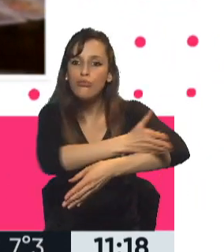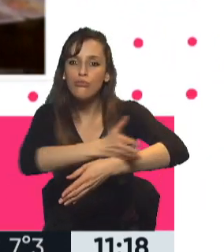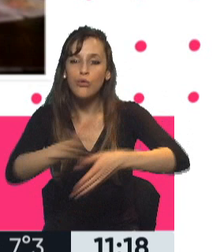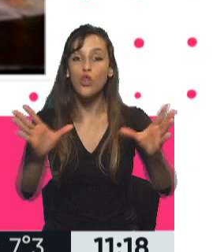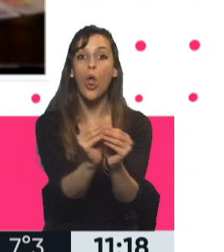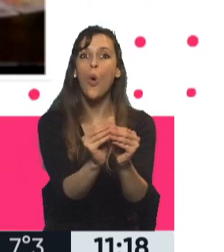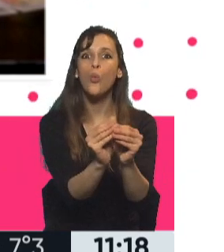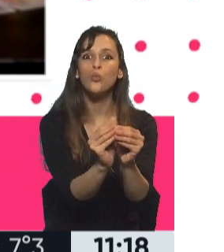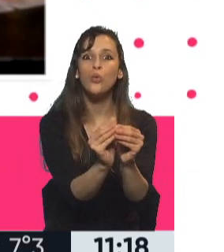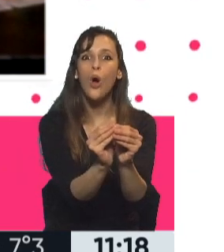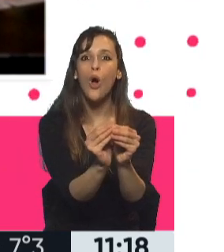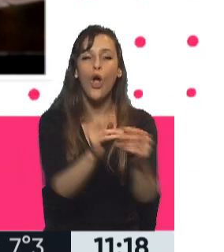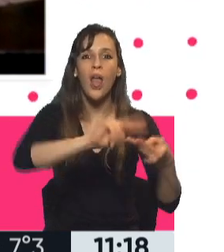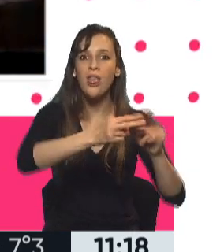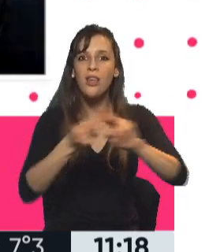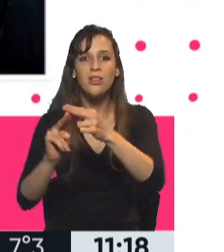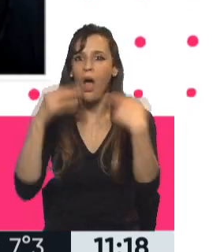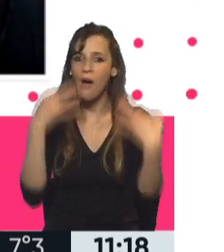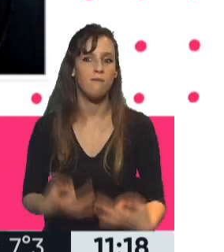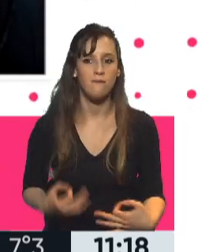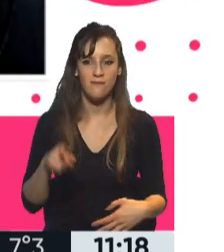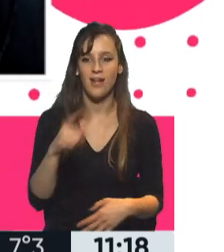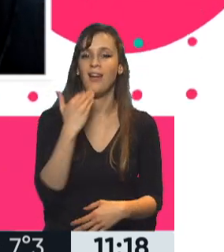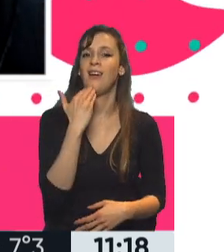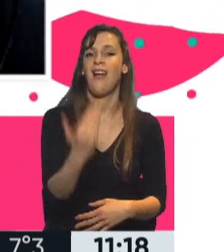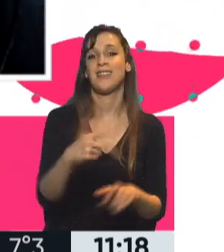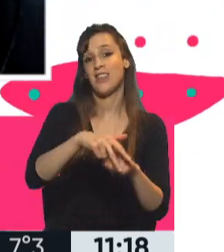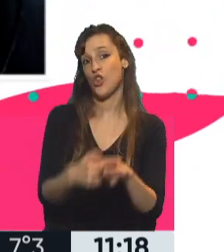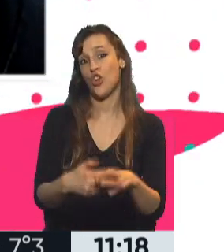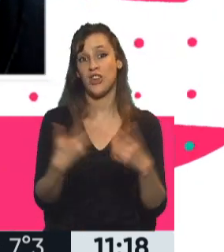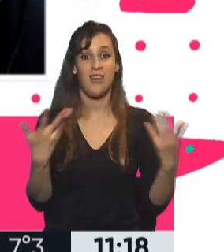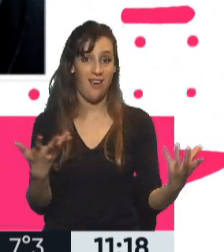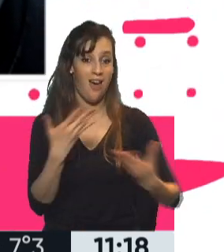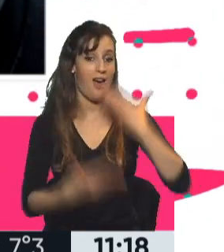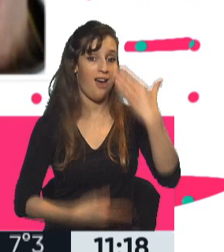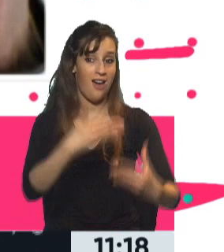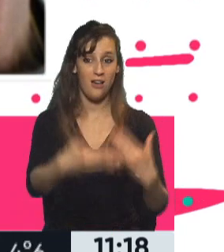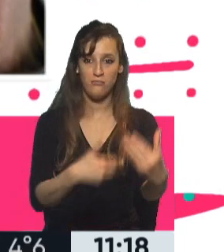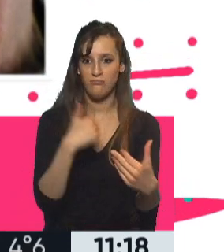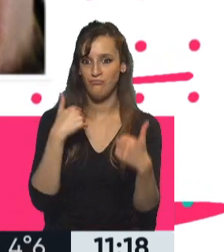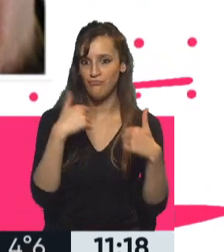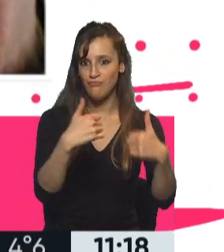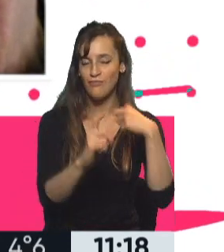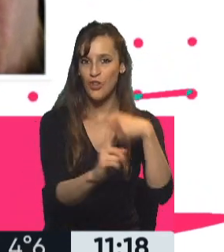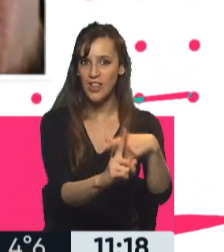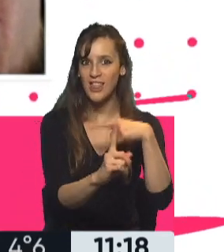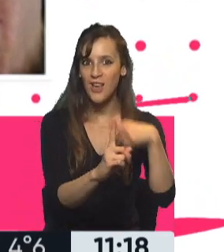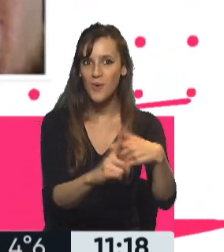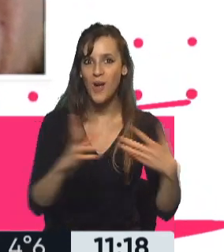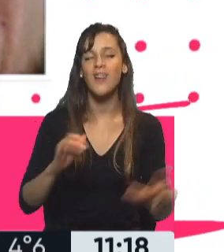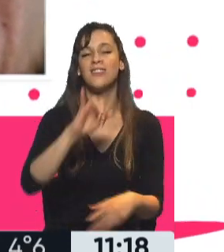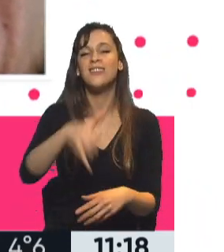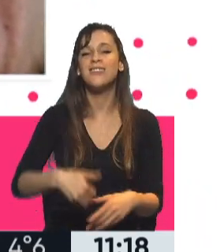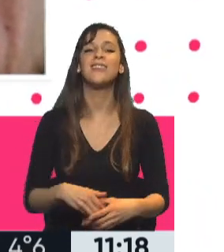bueno. Exactamente. Qué bueno, esta es la tecnología al servicio de Drone. Claro. Bueno. Estás haciendo, además